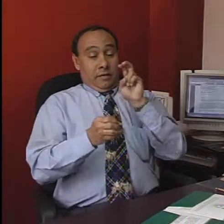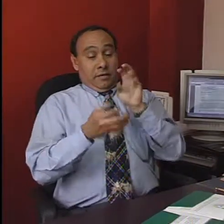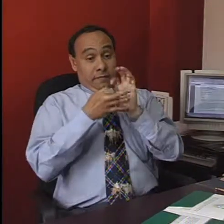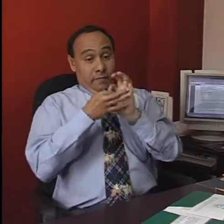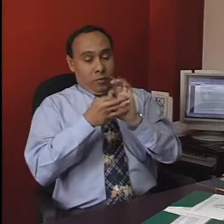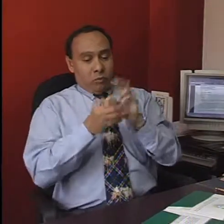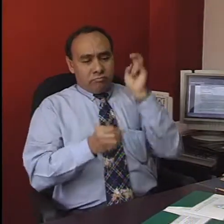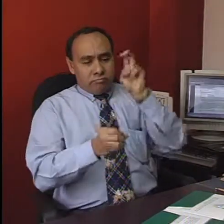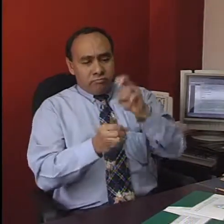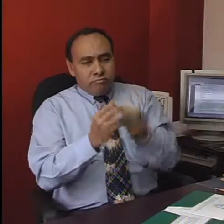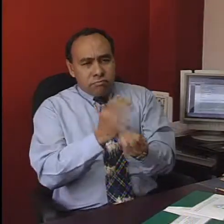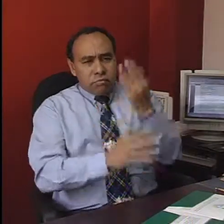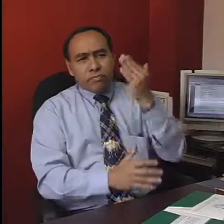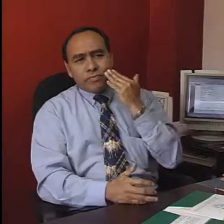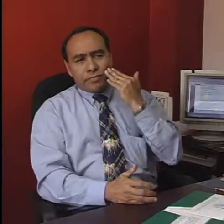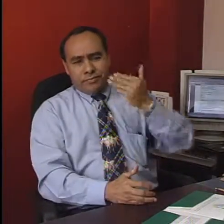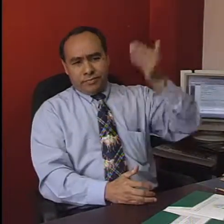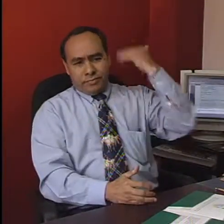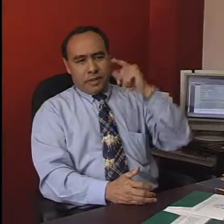FENASCOL